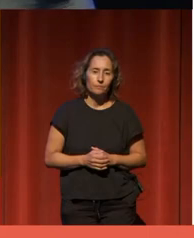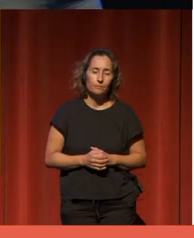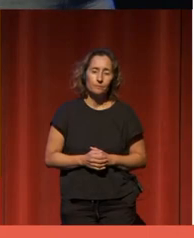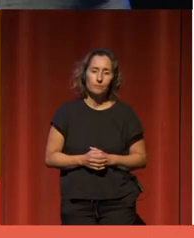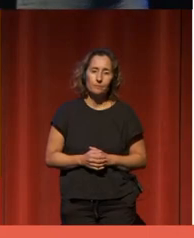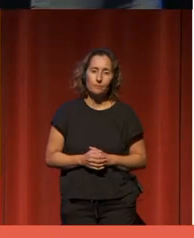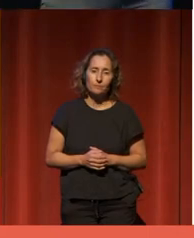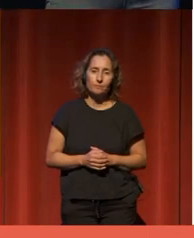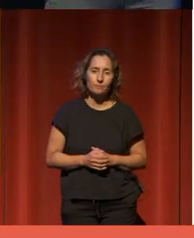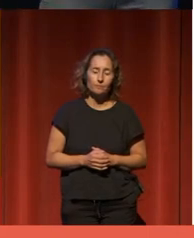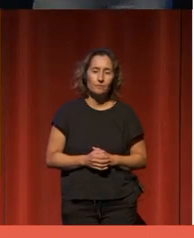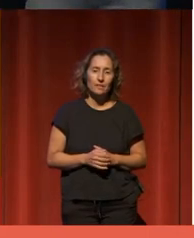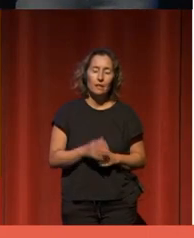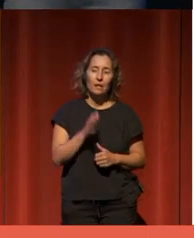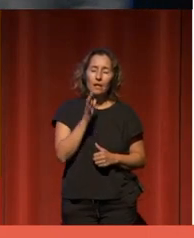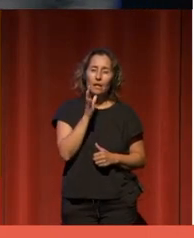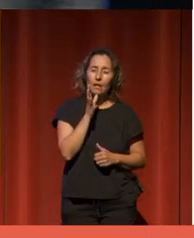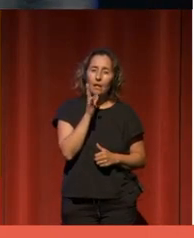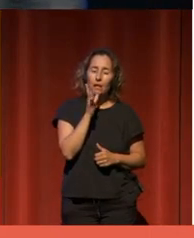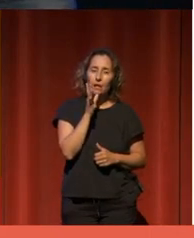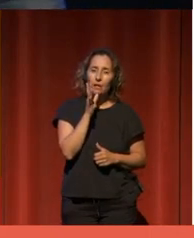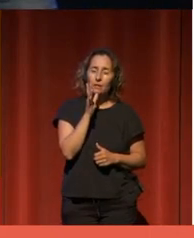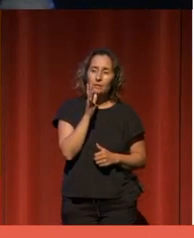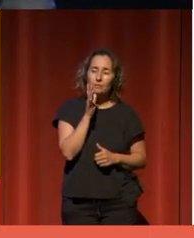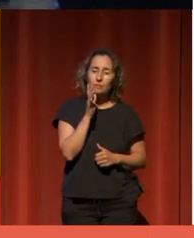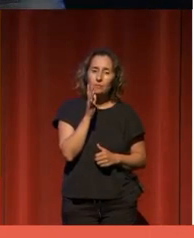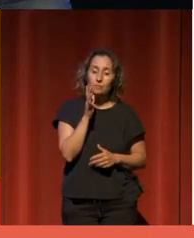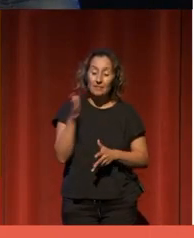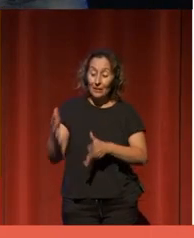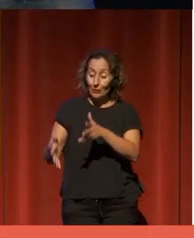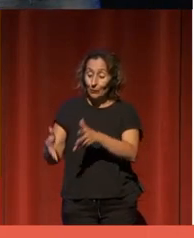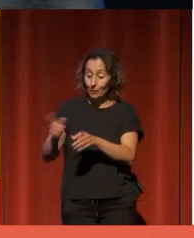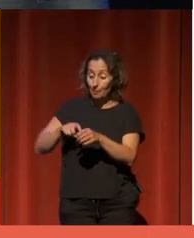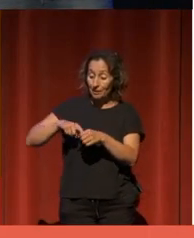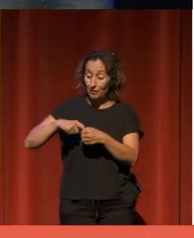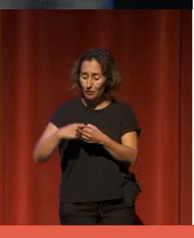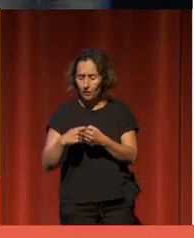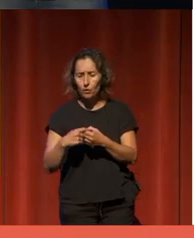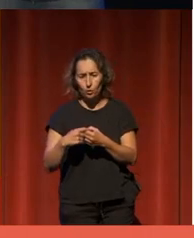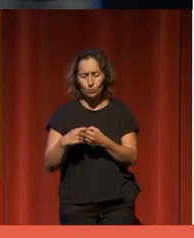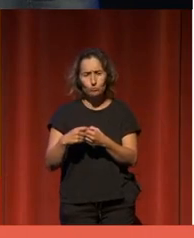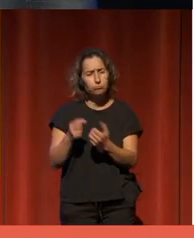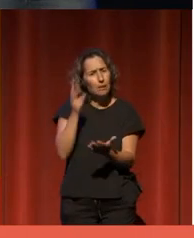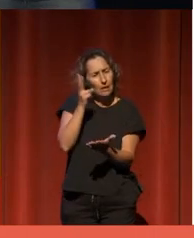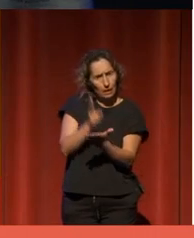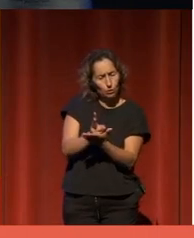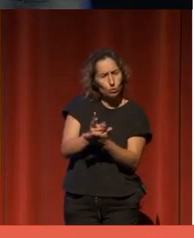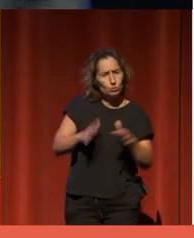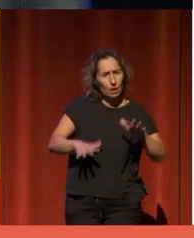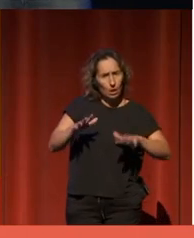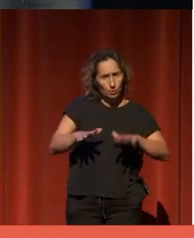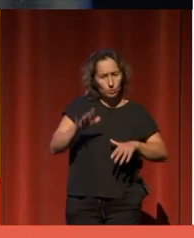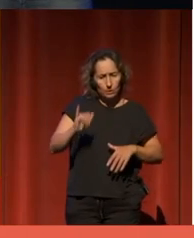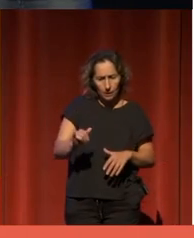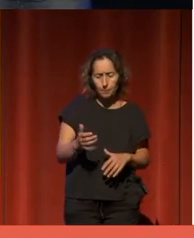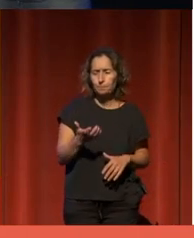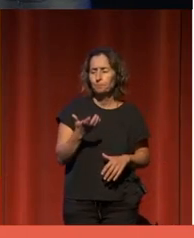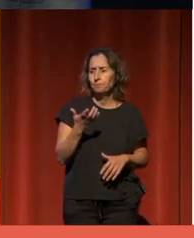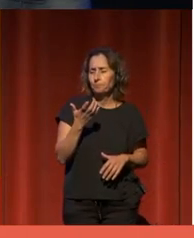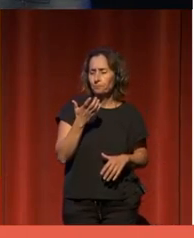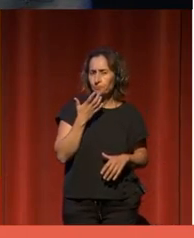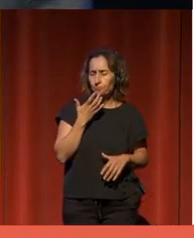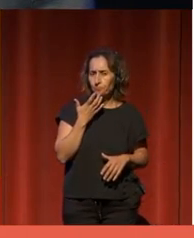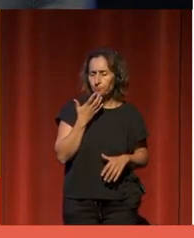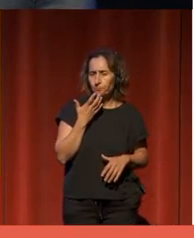eh desafíos en la participación ciudadana primero es el